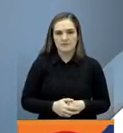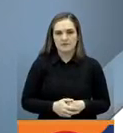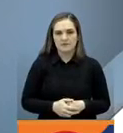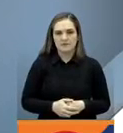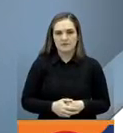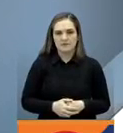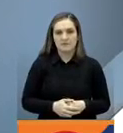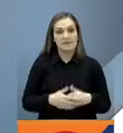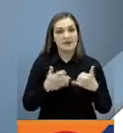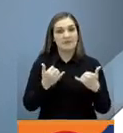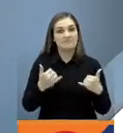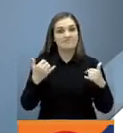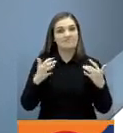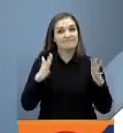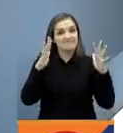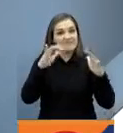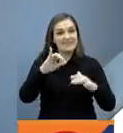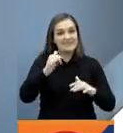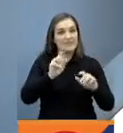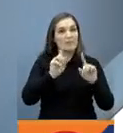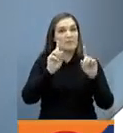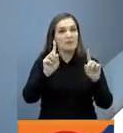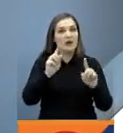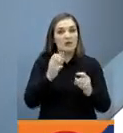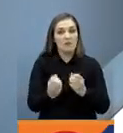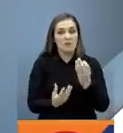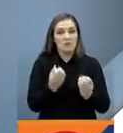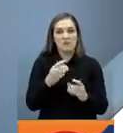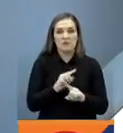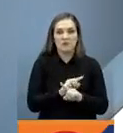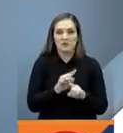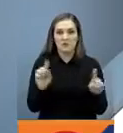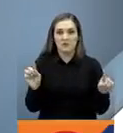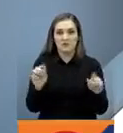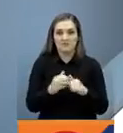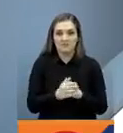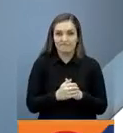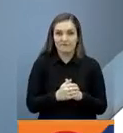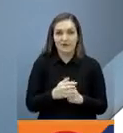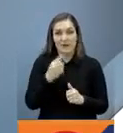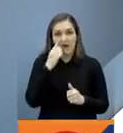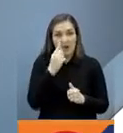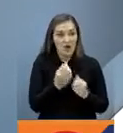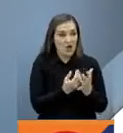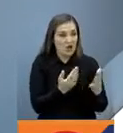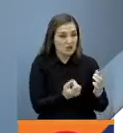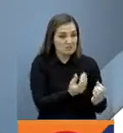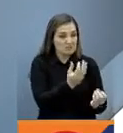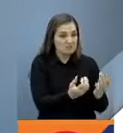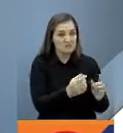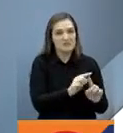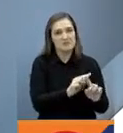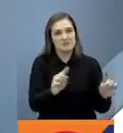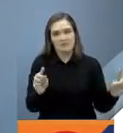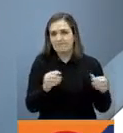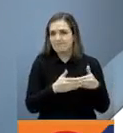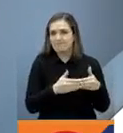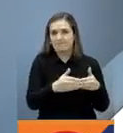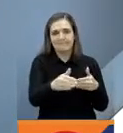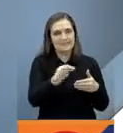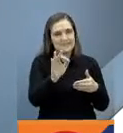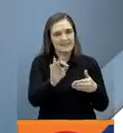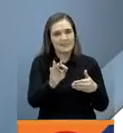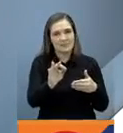Hay que celebrar, pero sin pólvora. Los artefactos deben estar lejos de las familias esta noche y todo el año. Revisamos